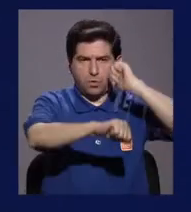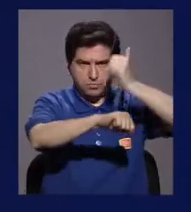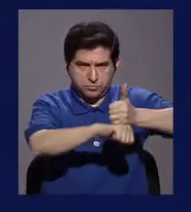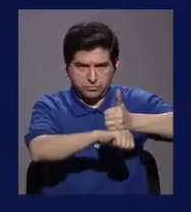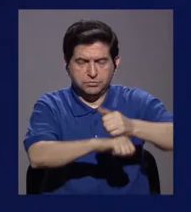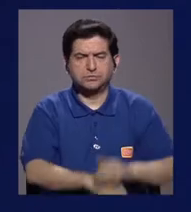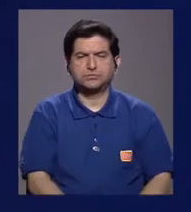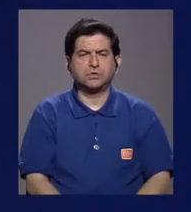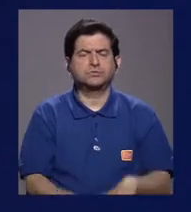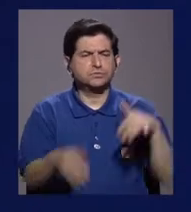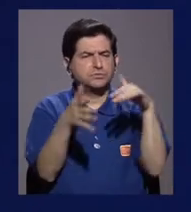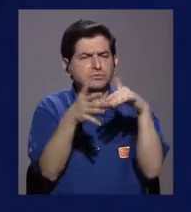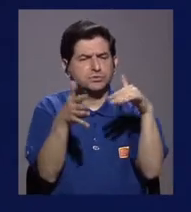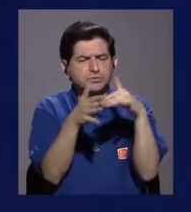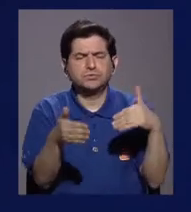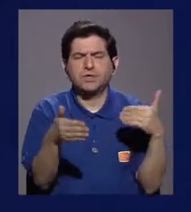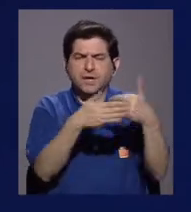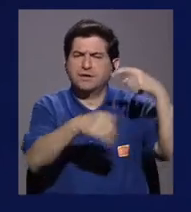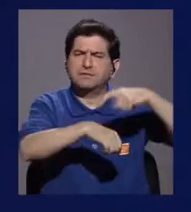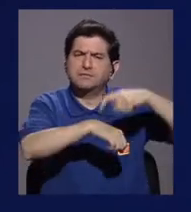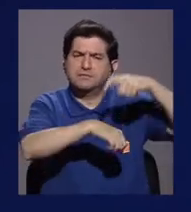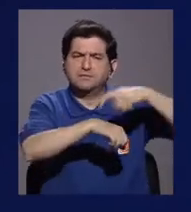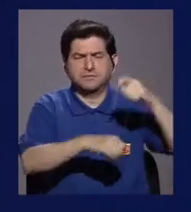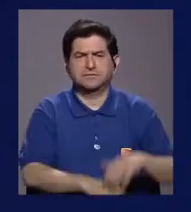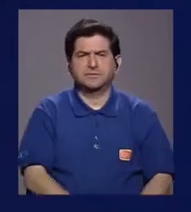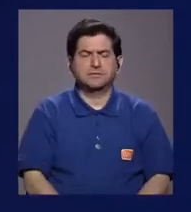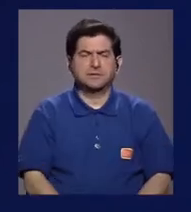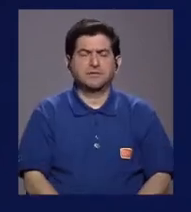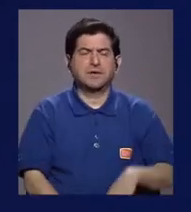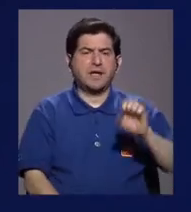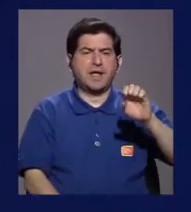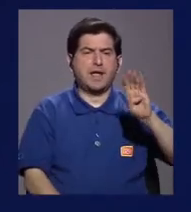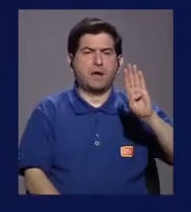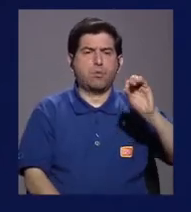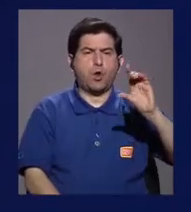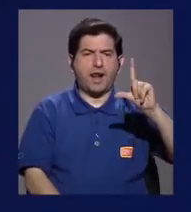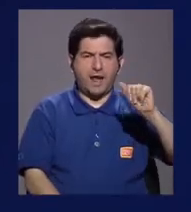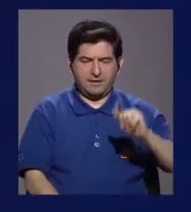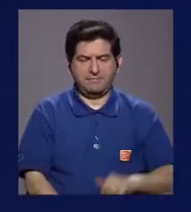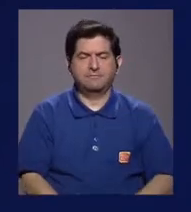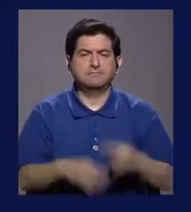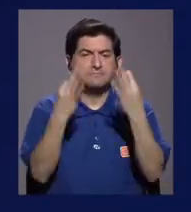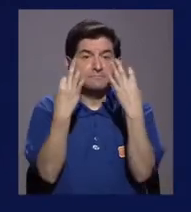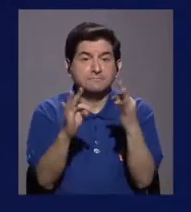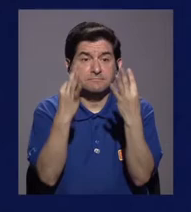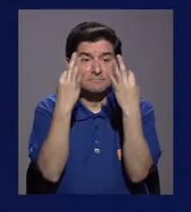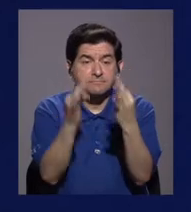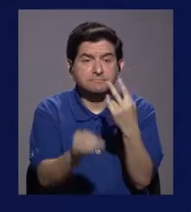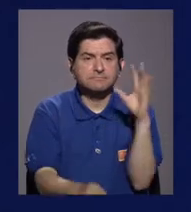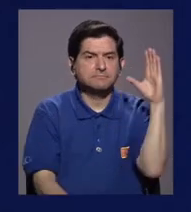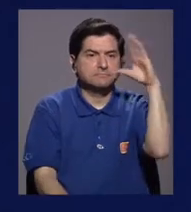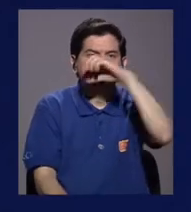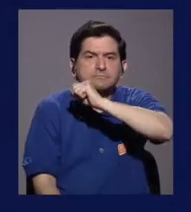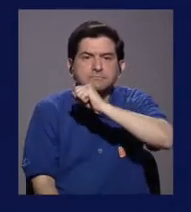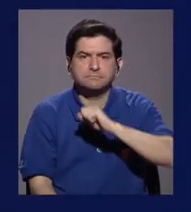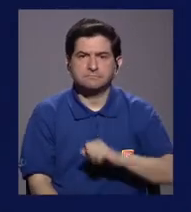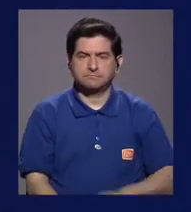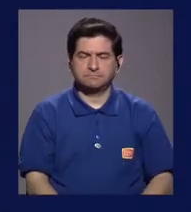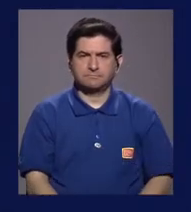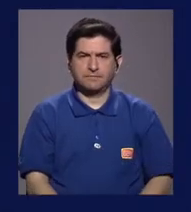hemos establecido y hemos estudiado recientemente el ébola por ejemplo y tratar de ver por